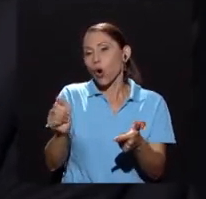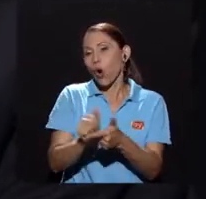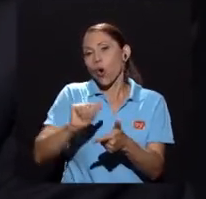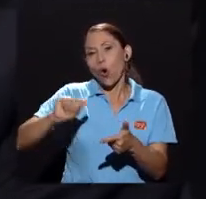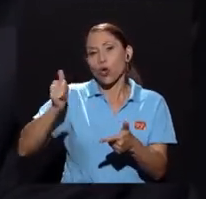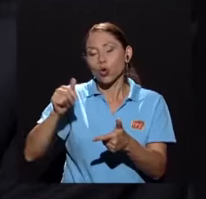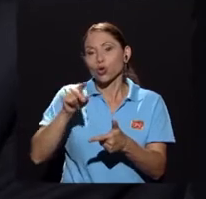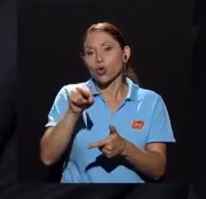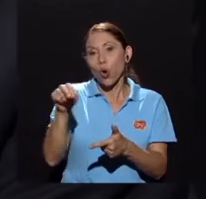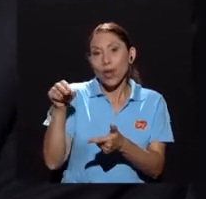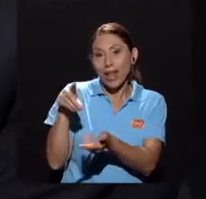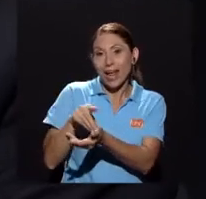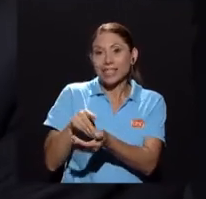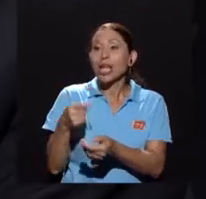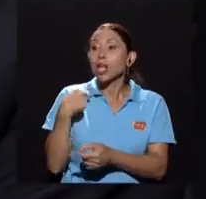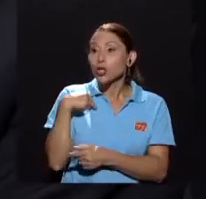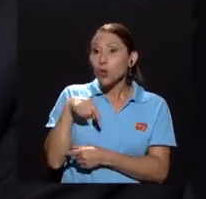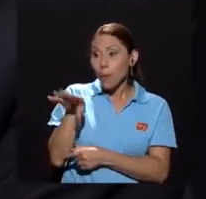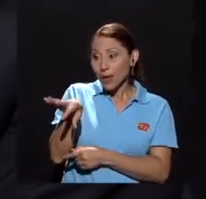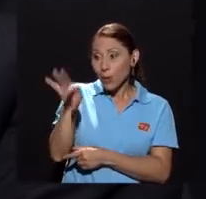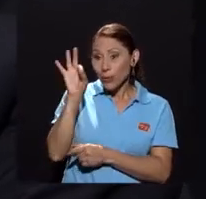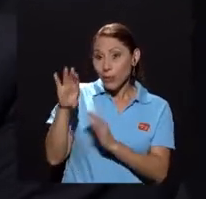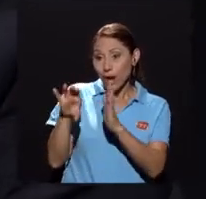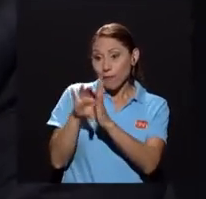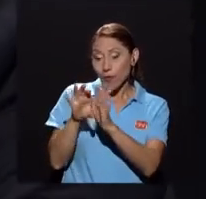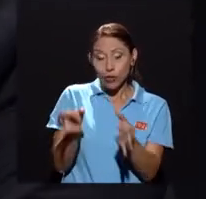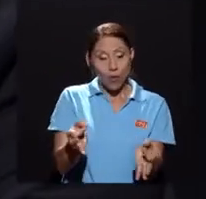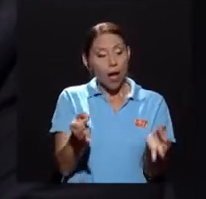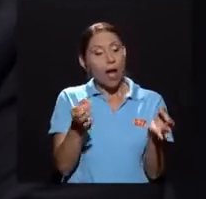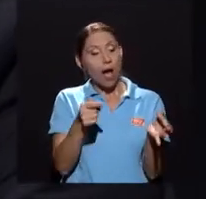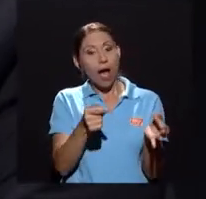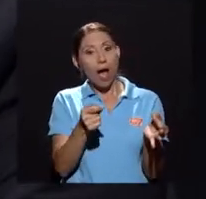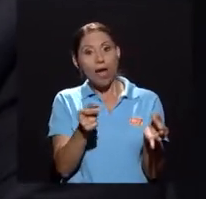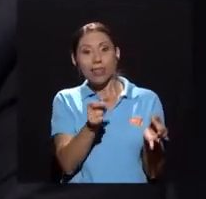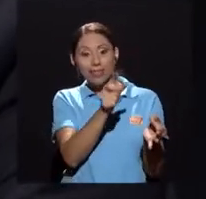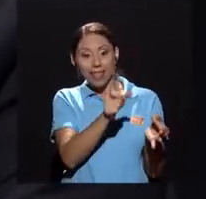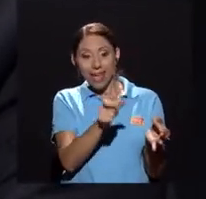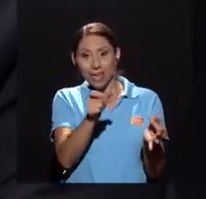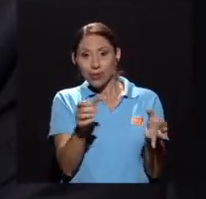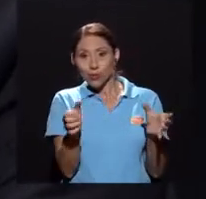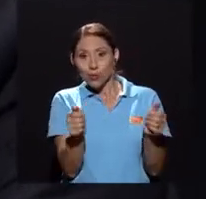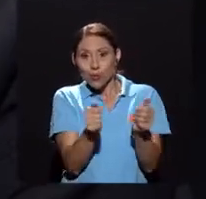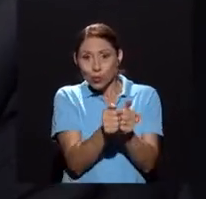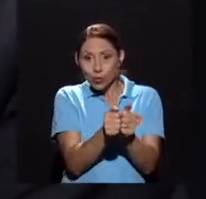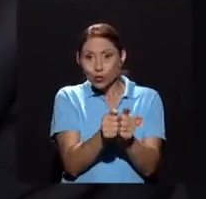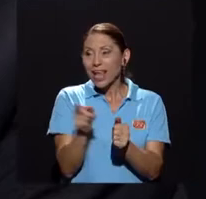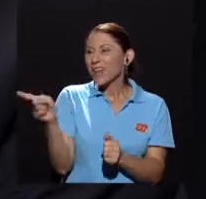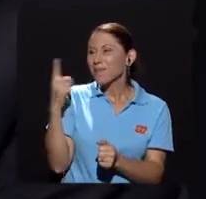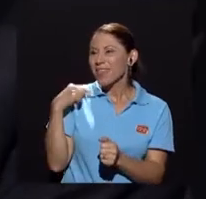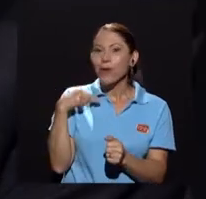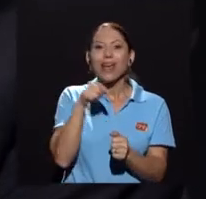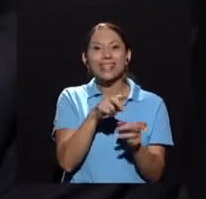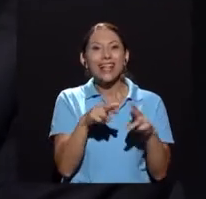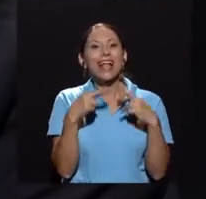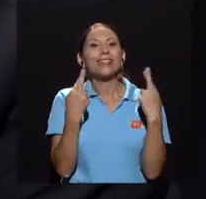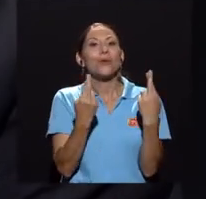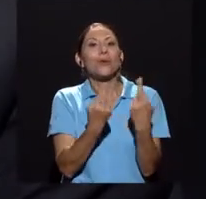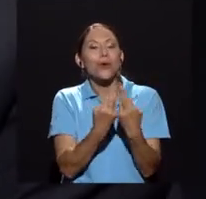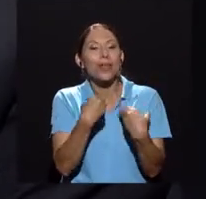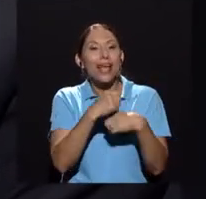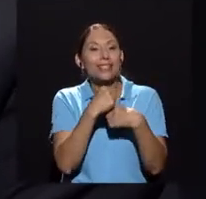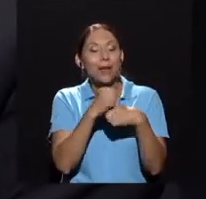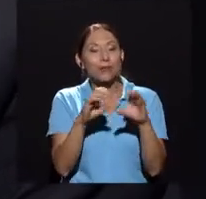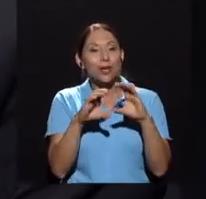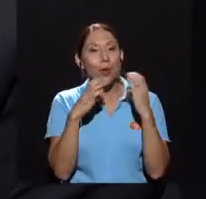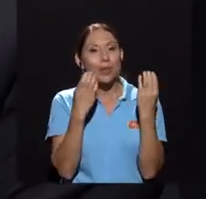de ellos juntos y entonces la nieve y me dice es hagan las reuniones del promete de farmacoterapia que hacíamos en las tardes